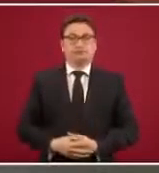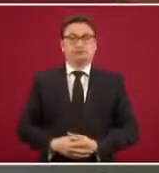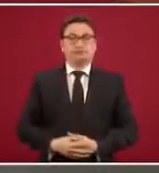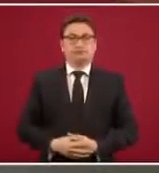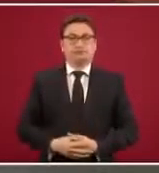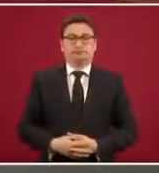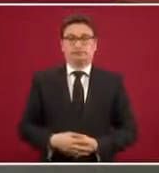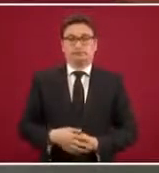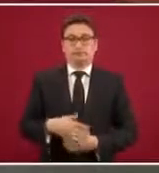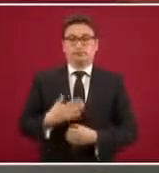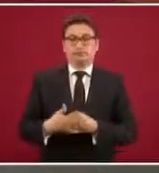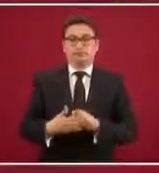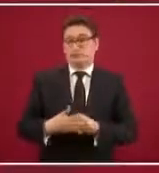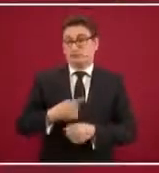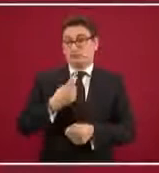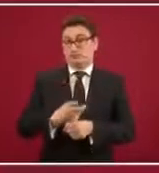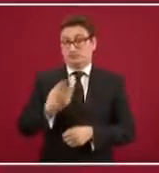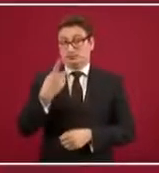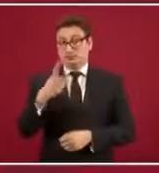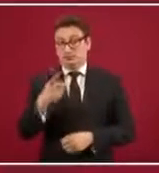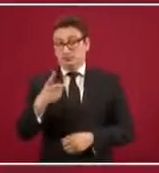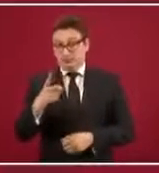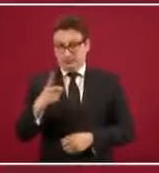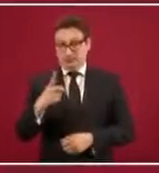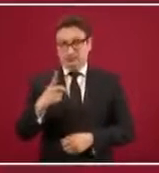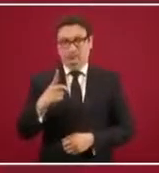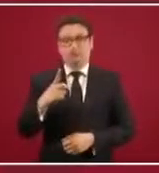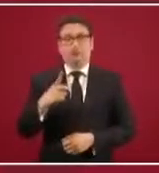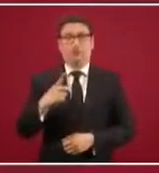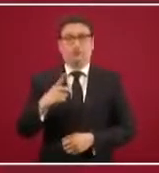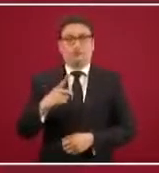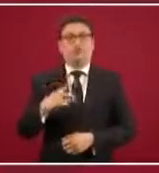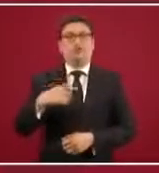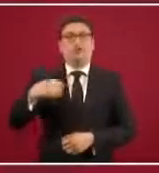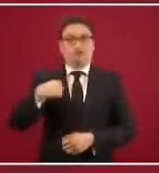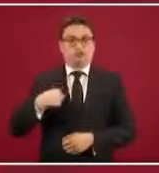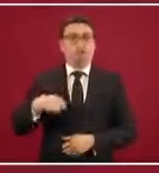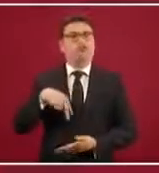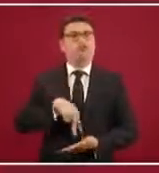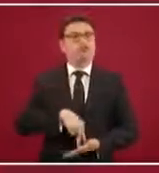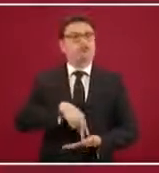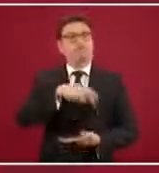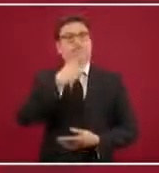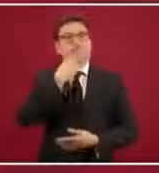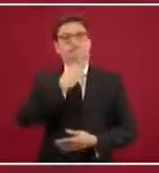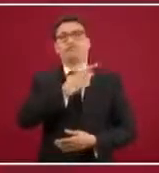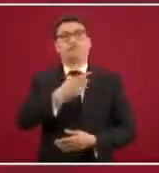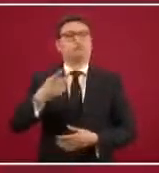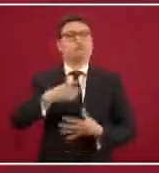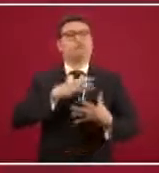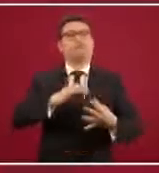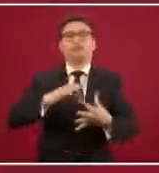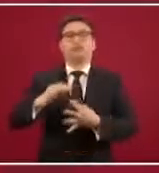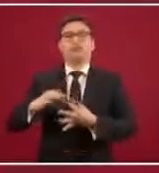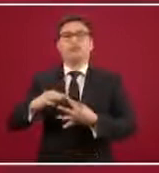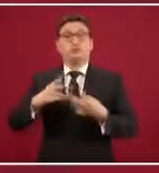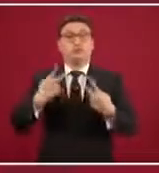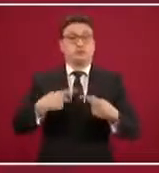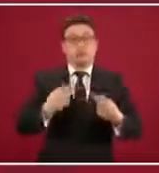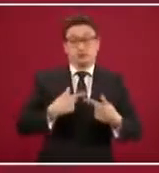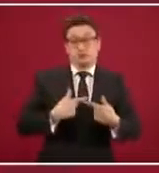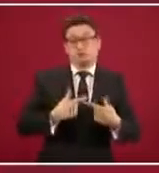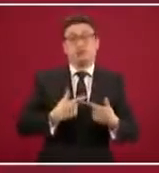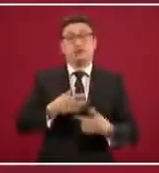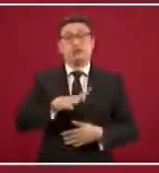para el 1 de diciembre pueda yo decir que se está apoyando al 100% de los pobres de